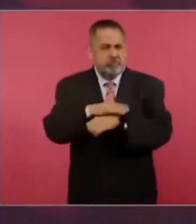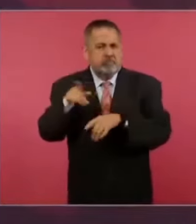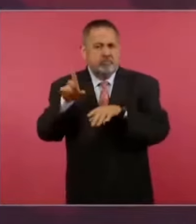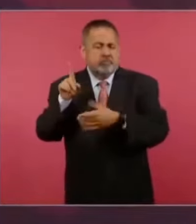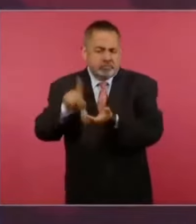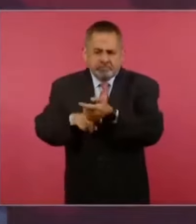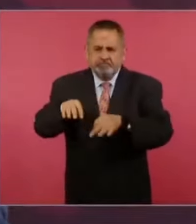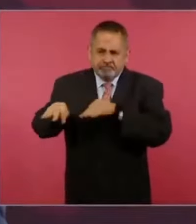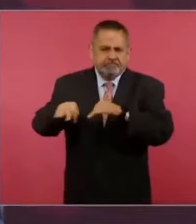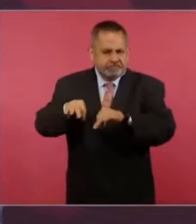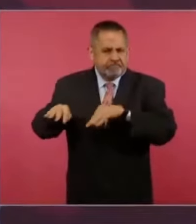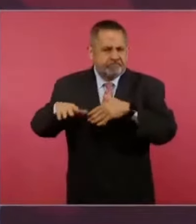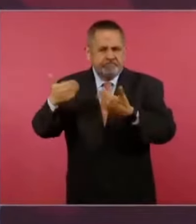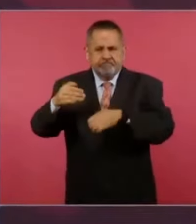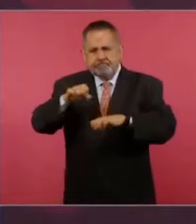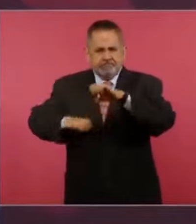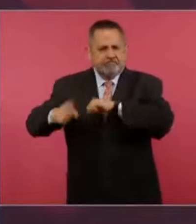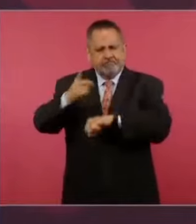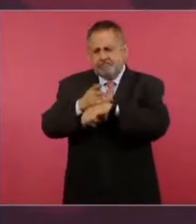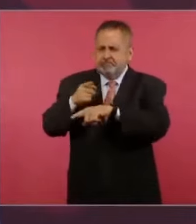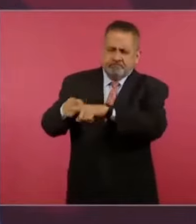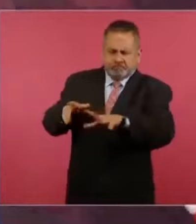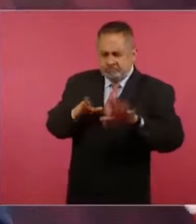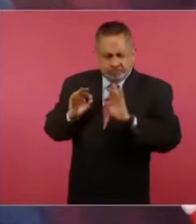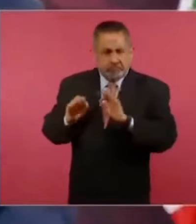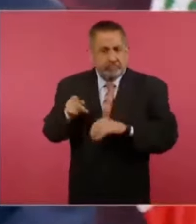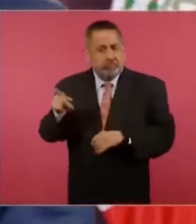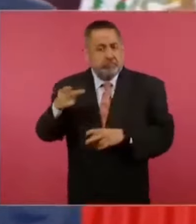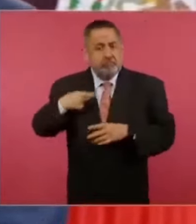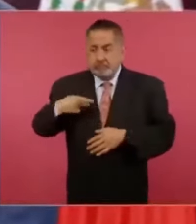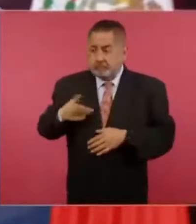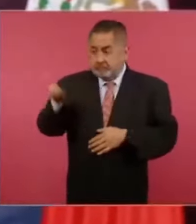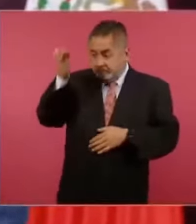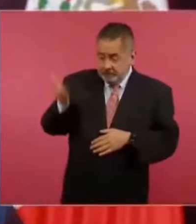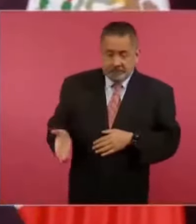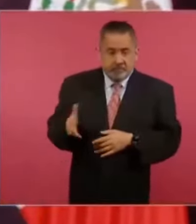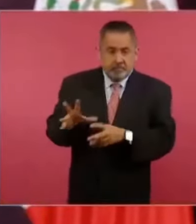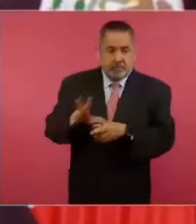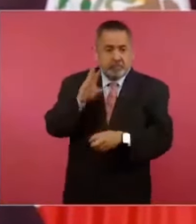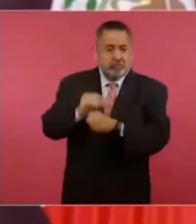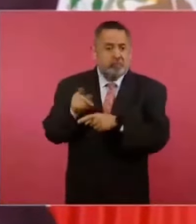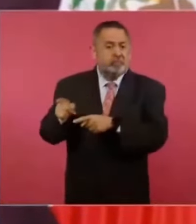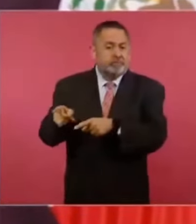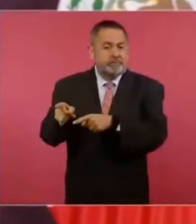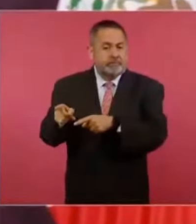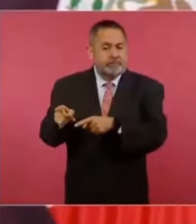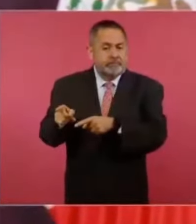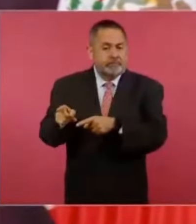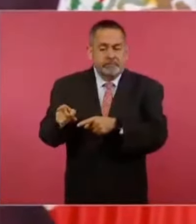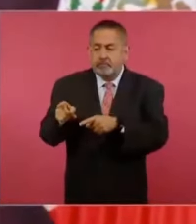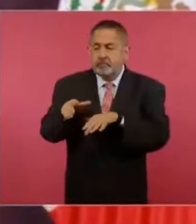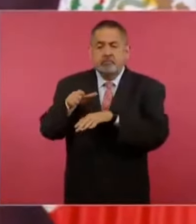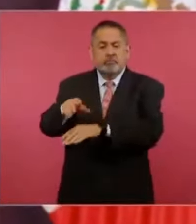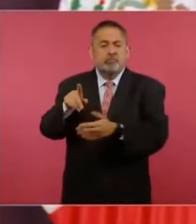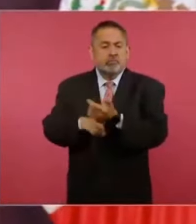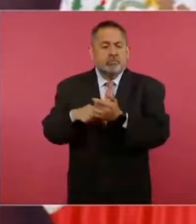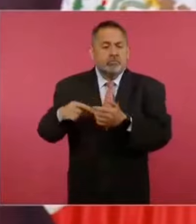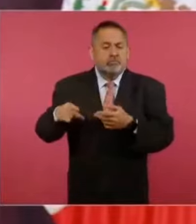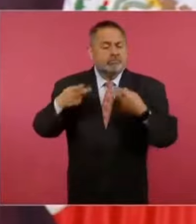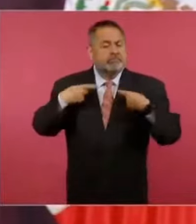exterior mexicano, sino en todo lo que tiene que ver con los